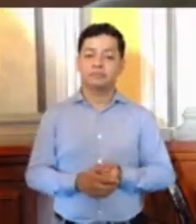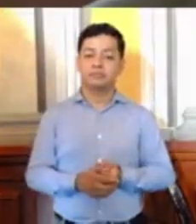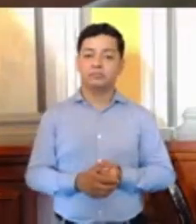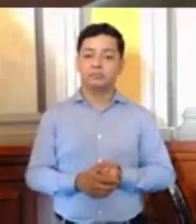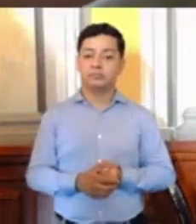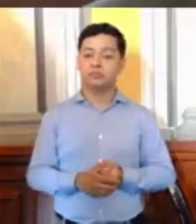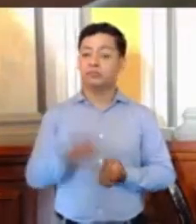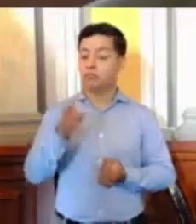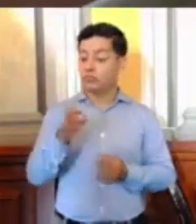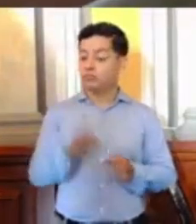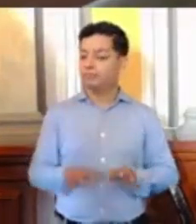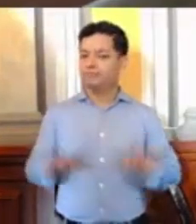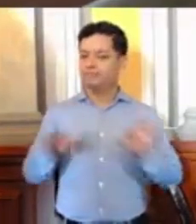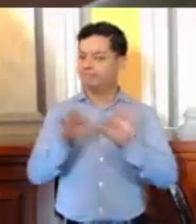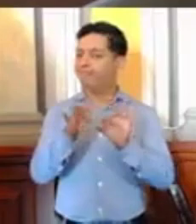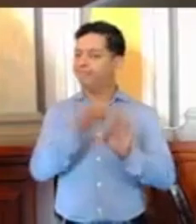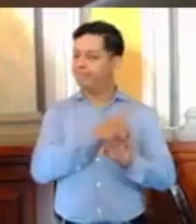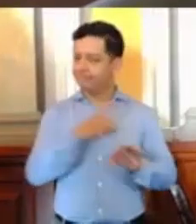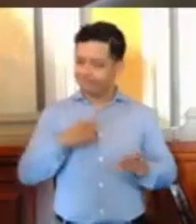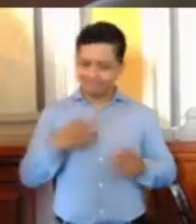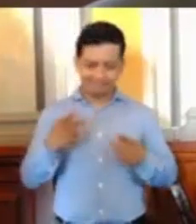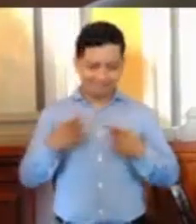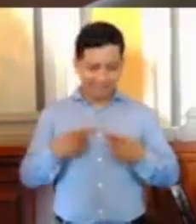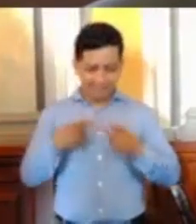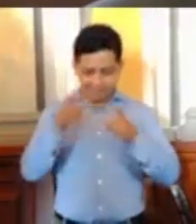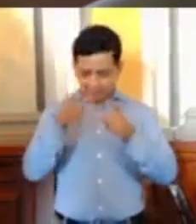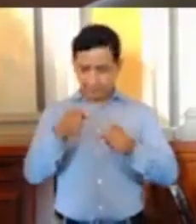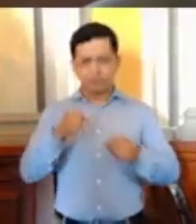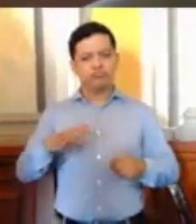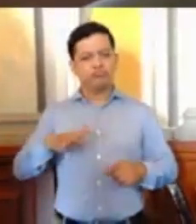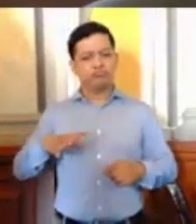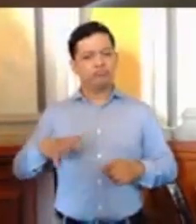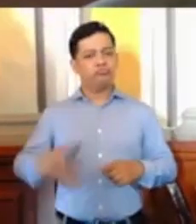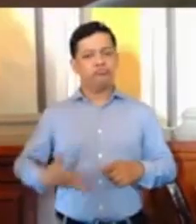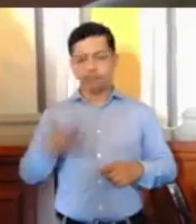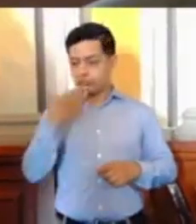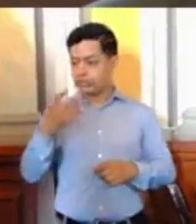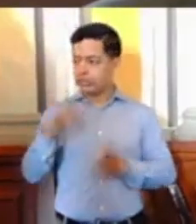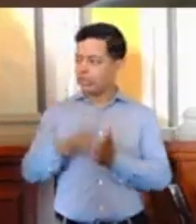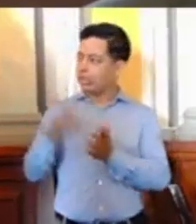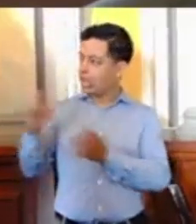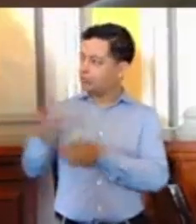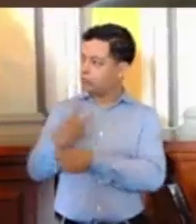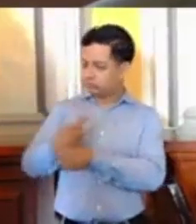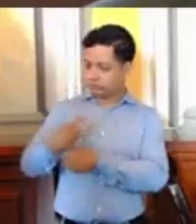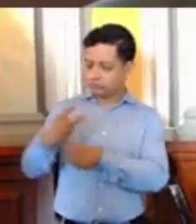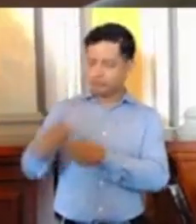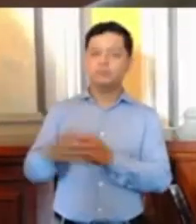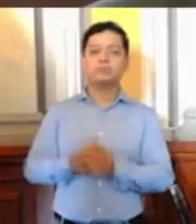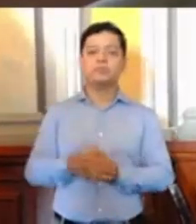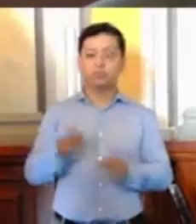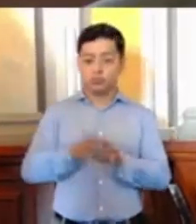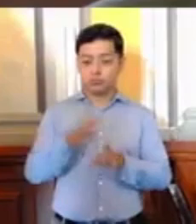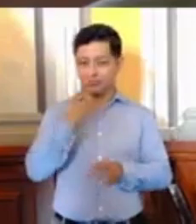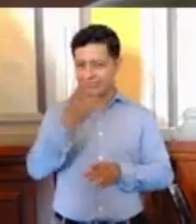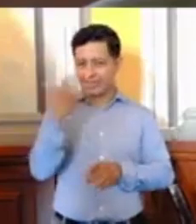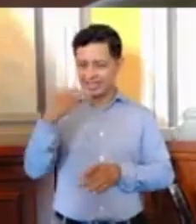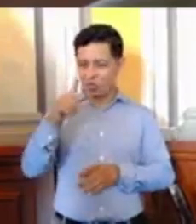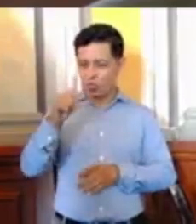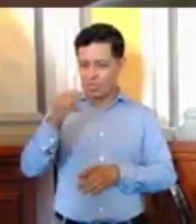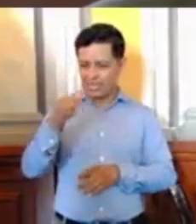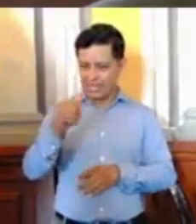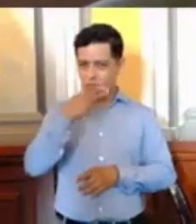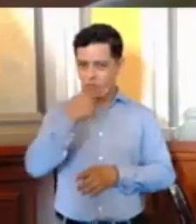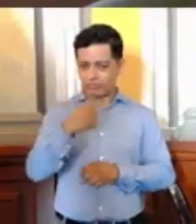Y nos interesa ser presentes y somos orgullosos y agradecemos la invitación. Como adelantó nuestro embajador Luigi